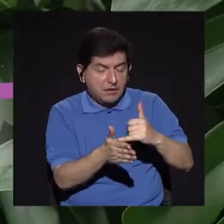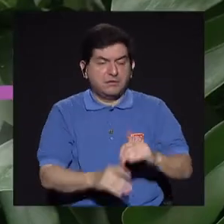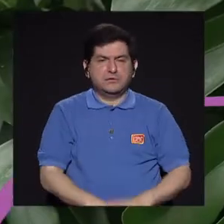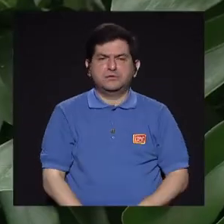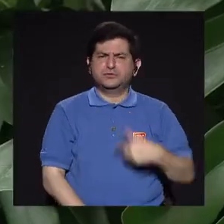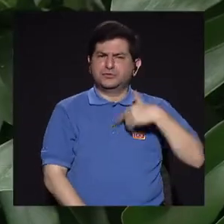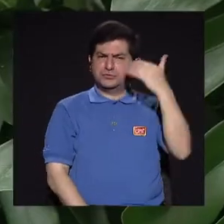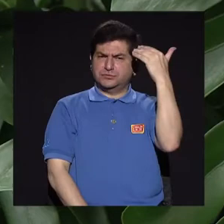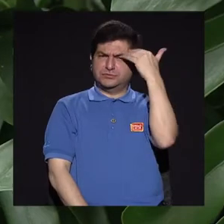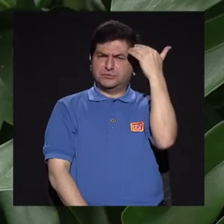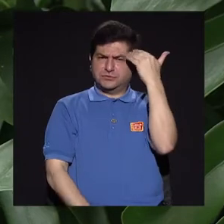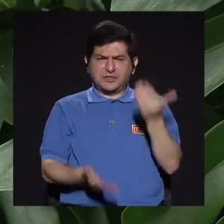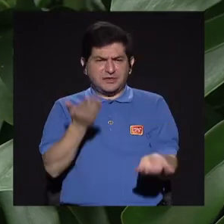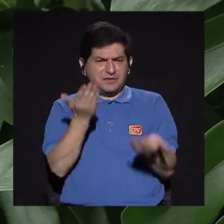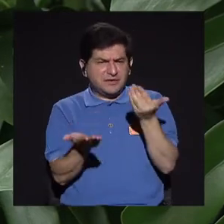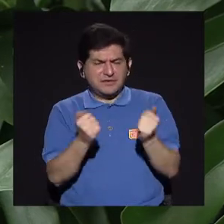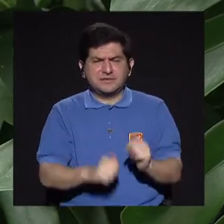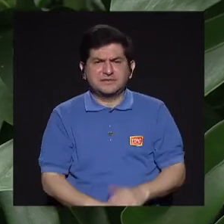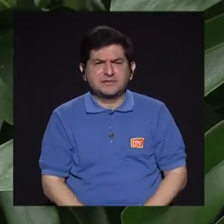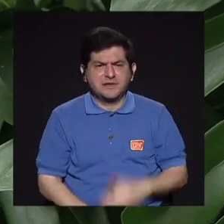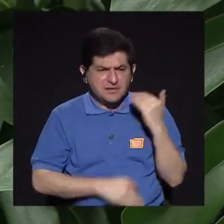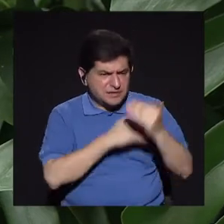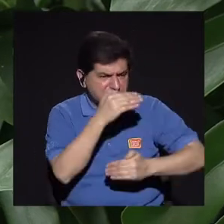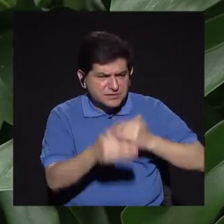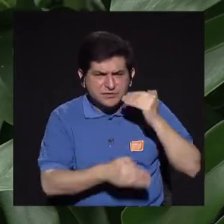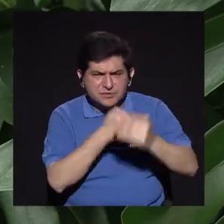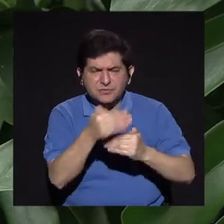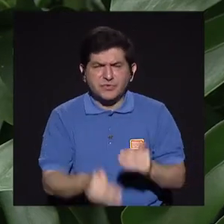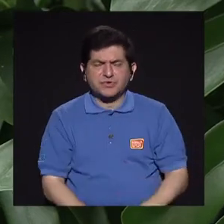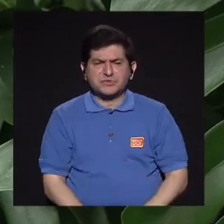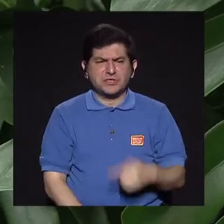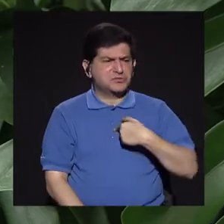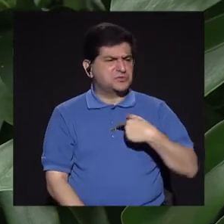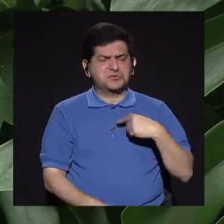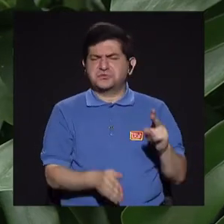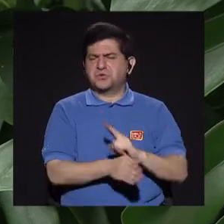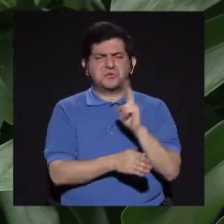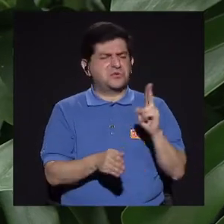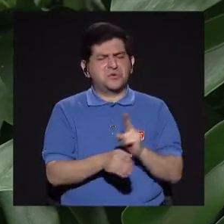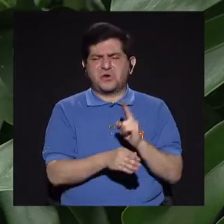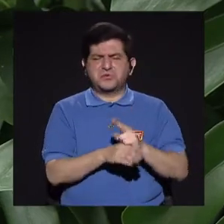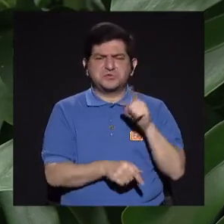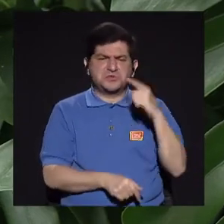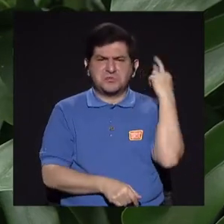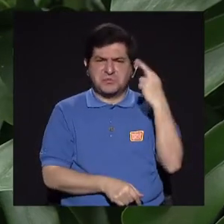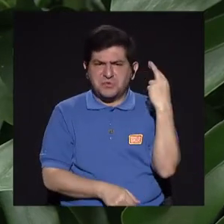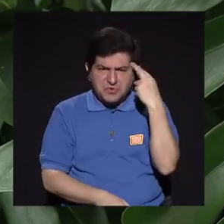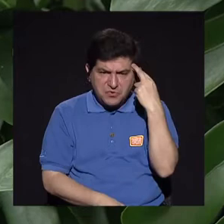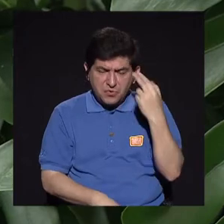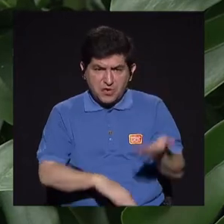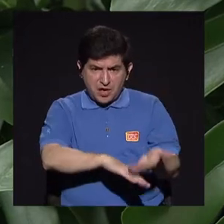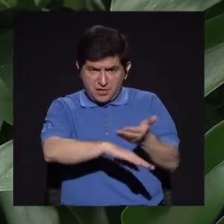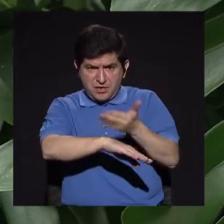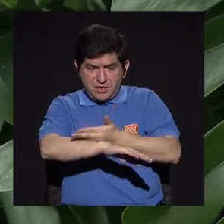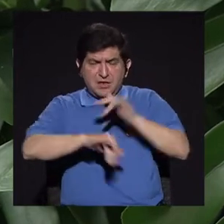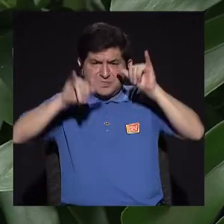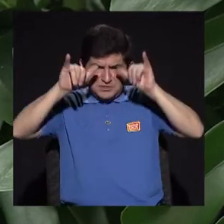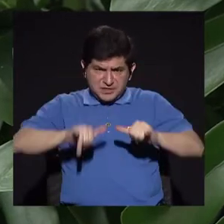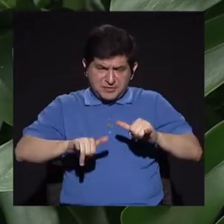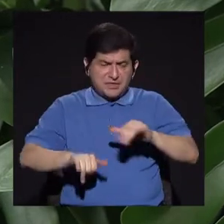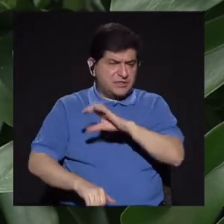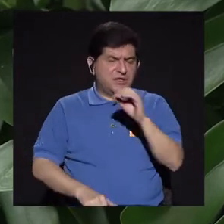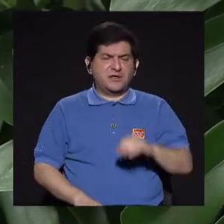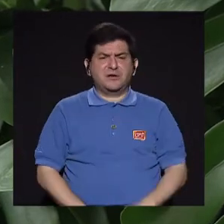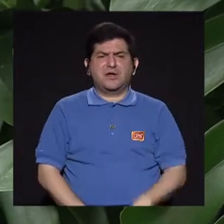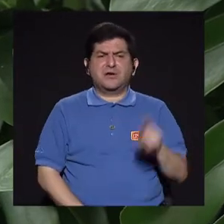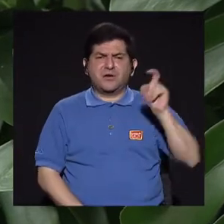me gustaría saber si hay, por ejemplo, procesos, si yo la dejé de tomar por determinada circunstancia, lo que yo avancé se mantiene o tengo